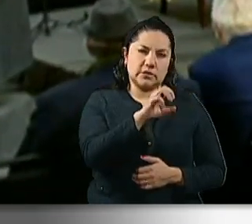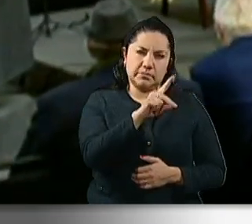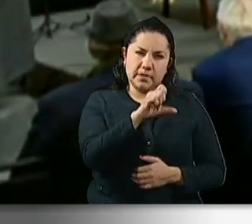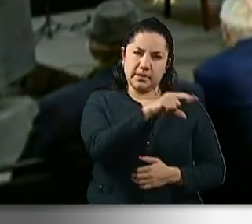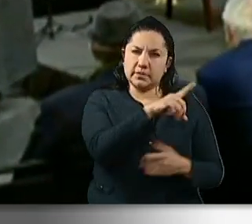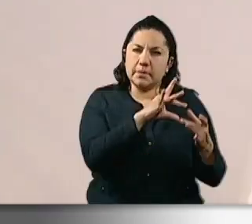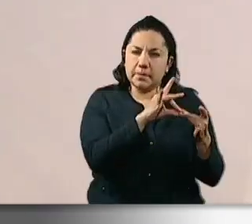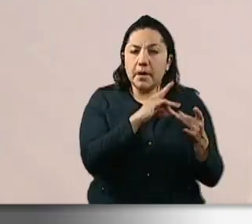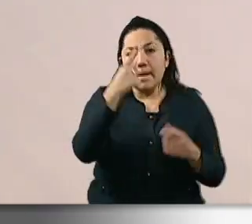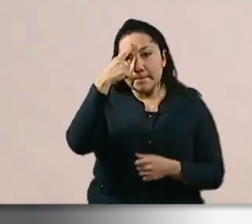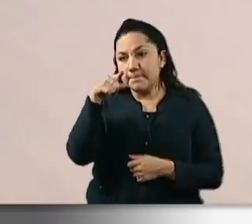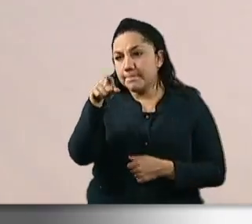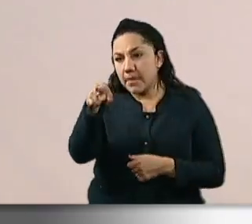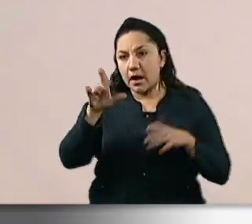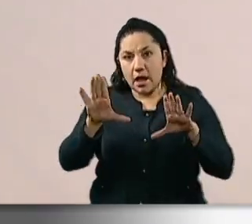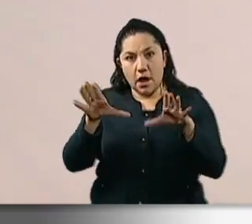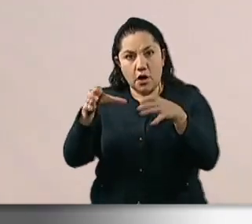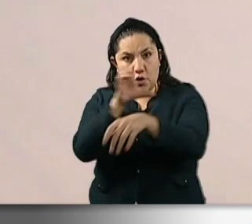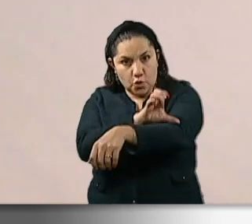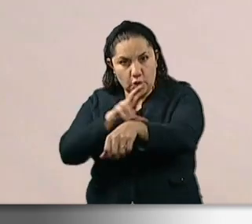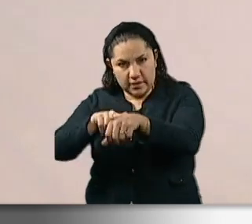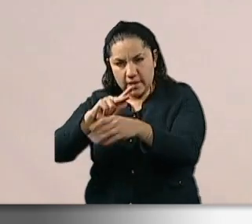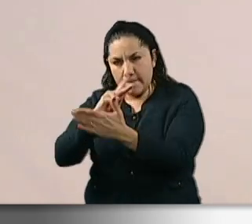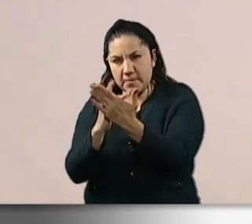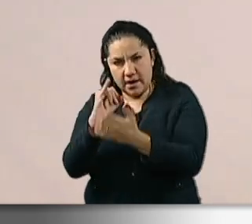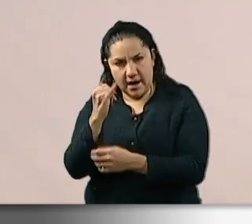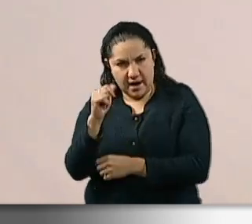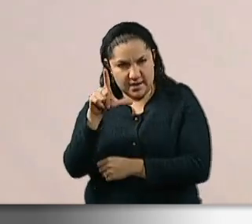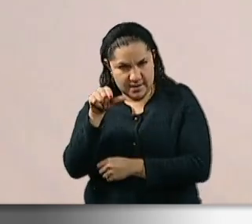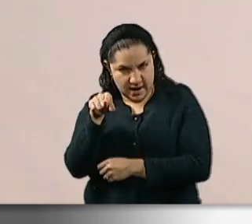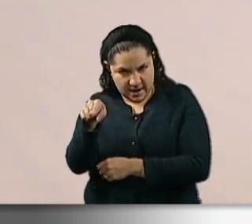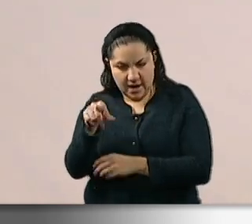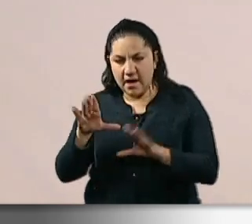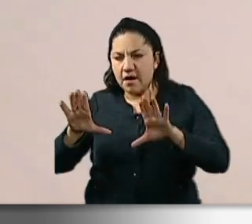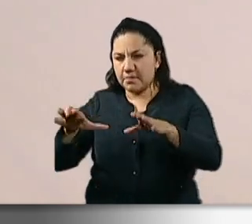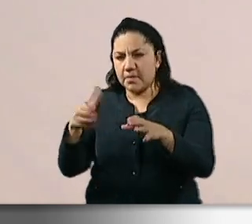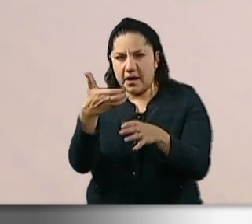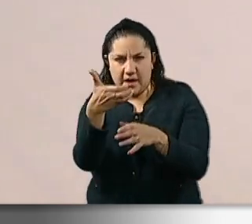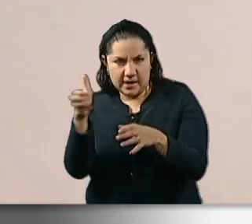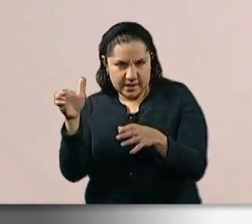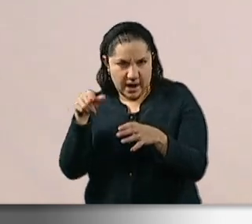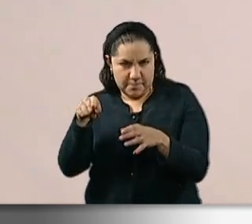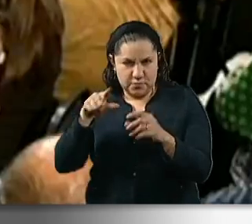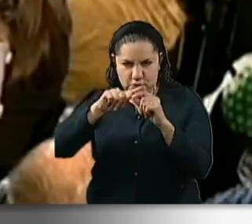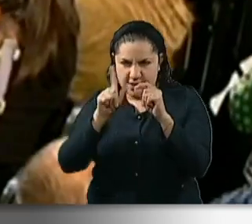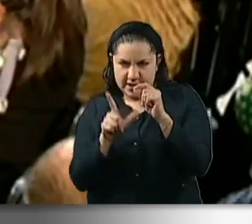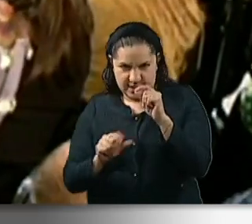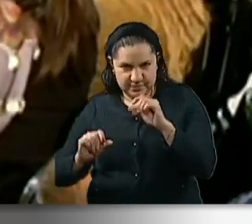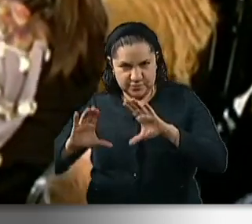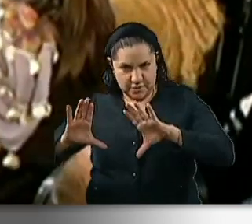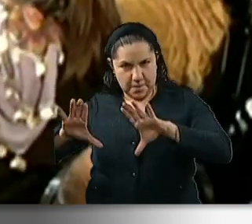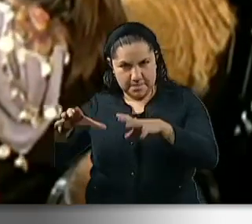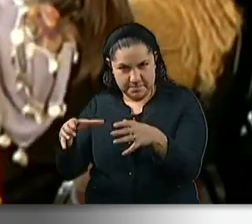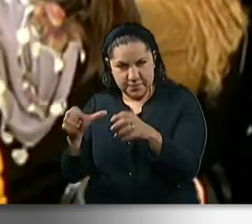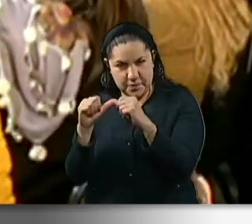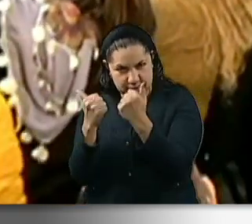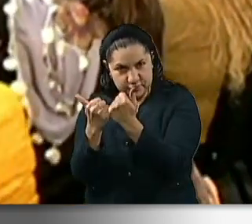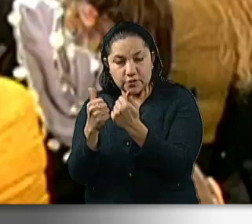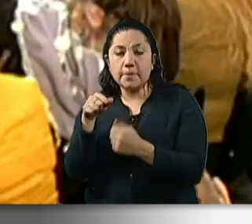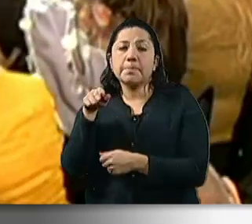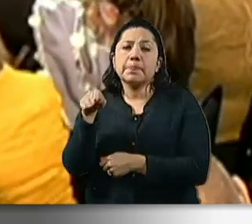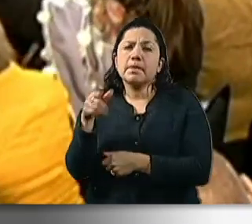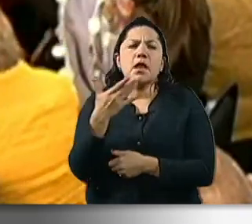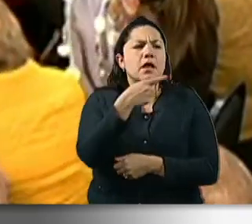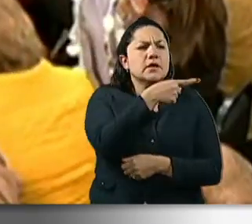fundadores de la coordinadora nacional a Plan de Ayala organización campesina nacional el legislador se pronunció por continuar la lucha de los liderazgos